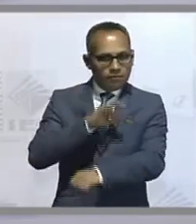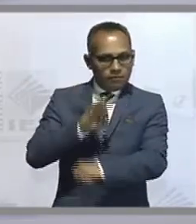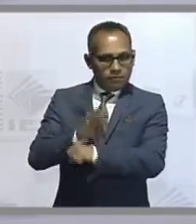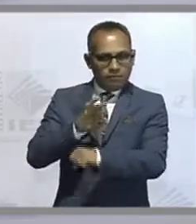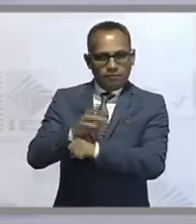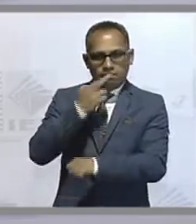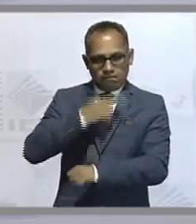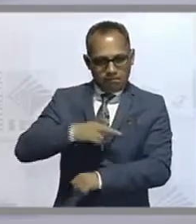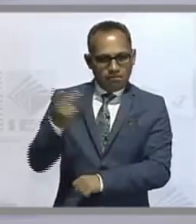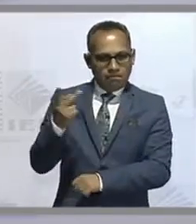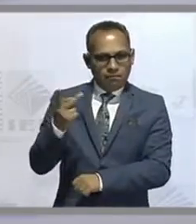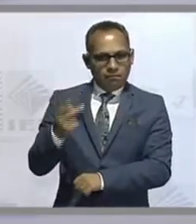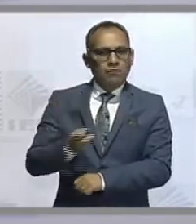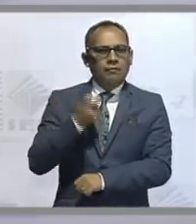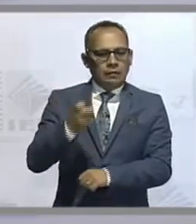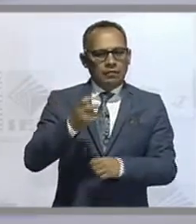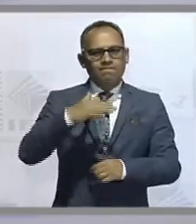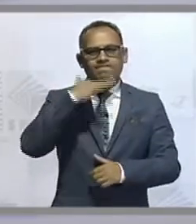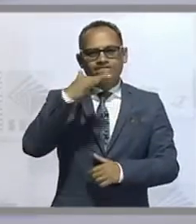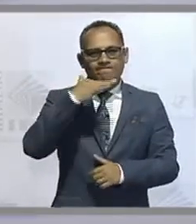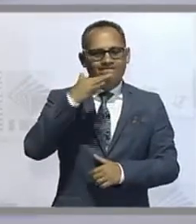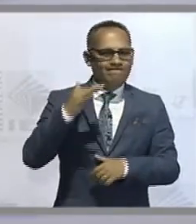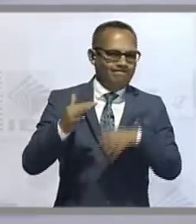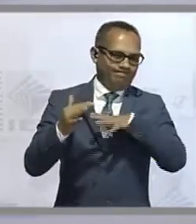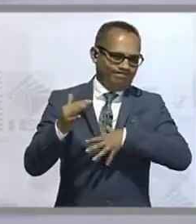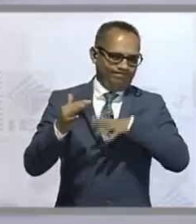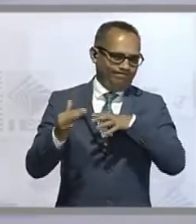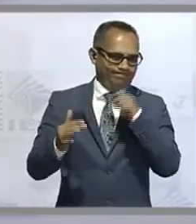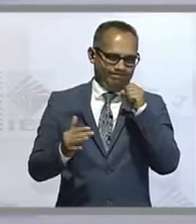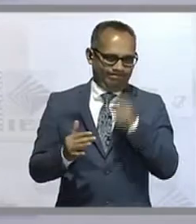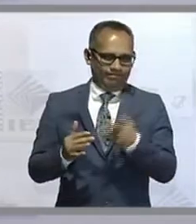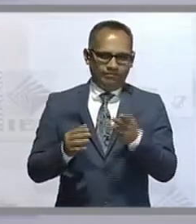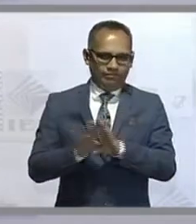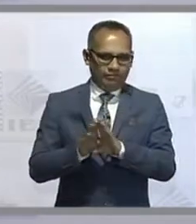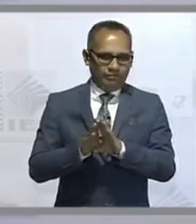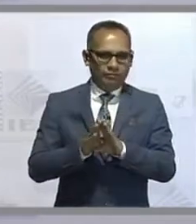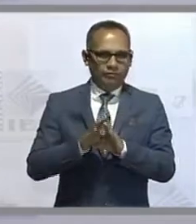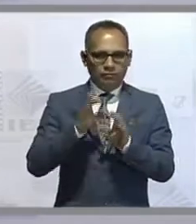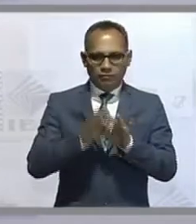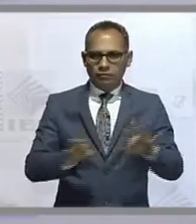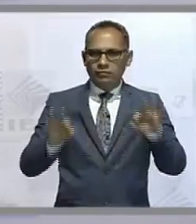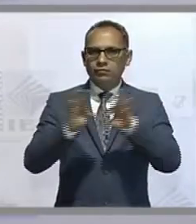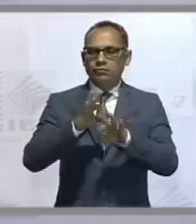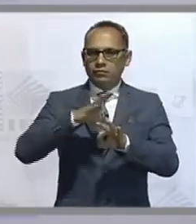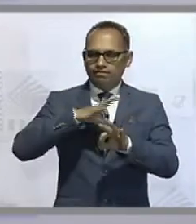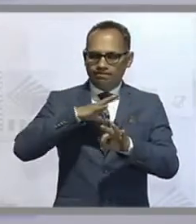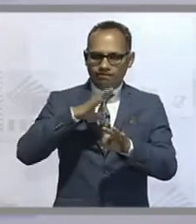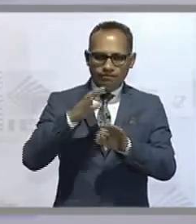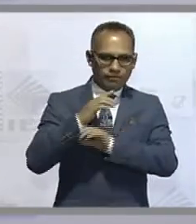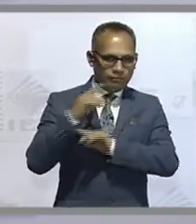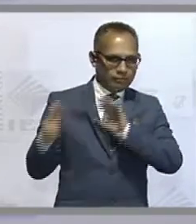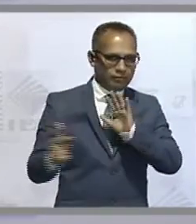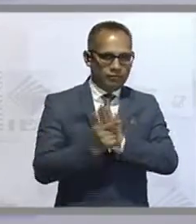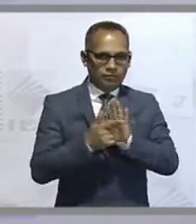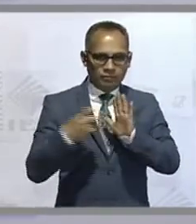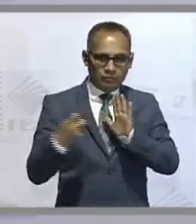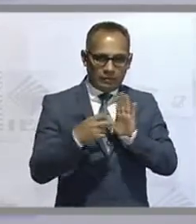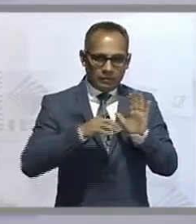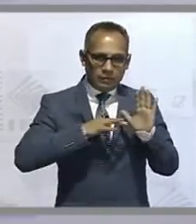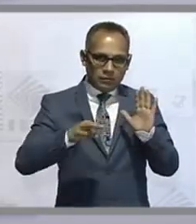nosotros también vamos a hacer todo lo posible para impactar las leyes de hidalgo para que la corrupción